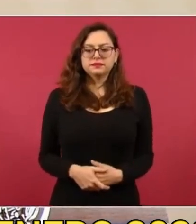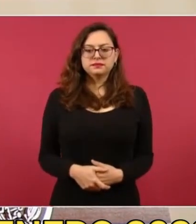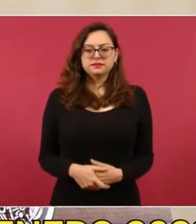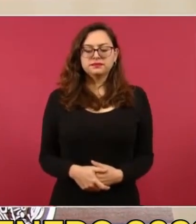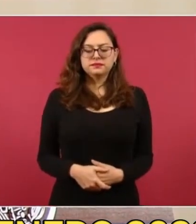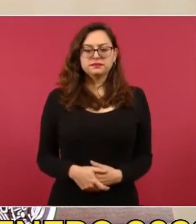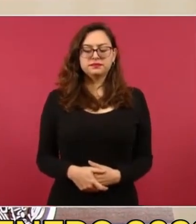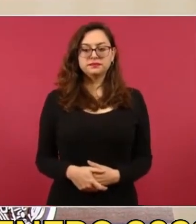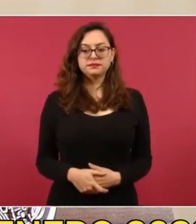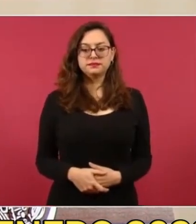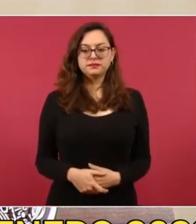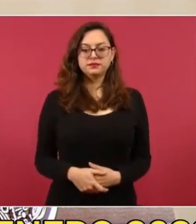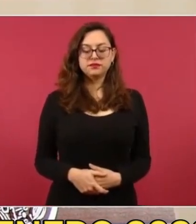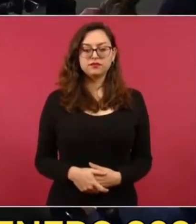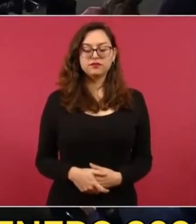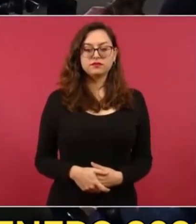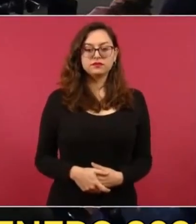Ya tenemos,